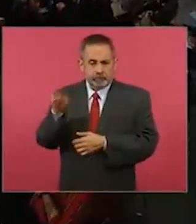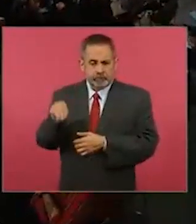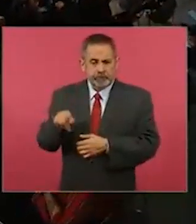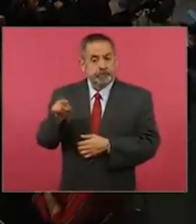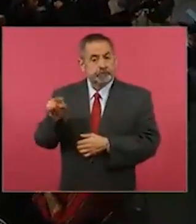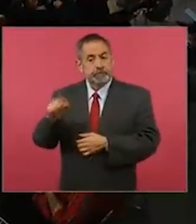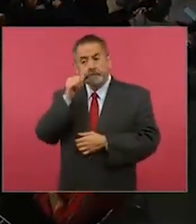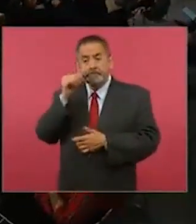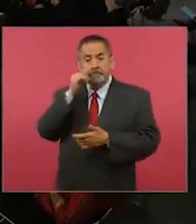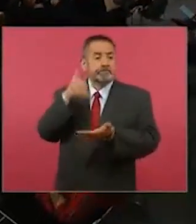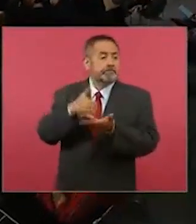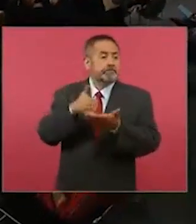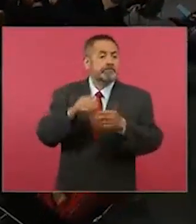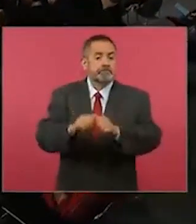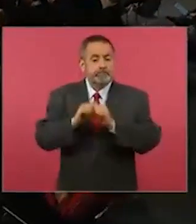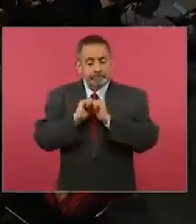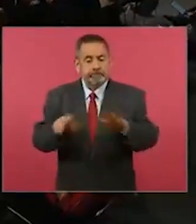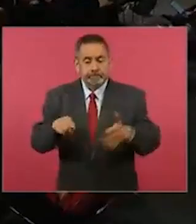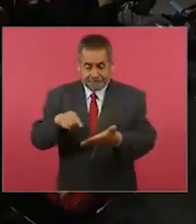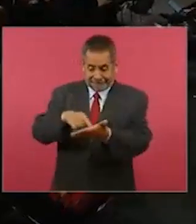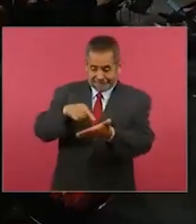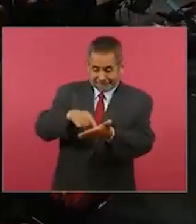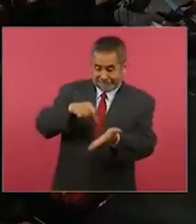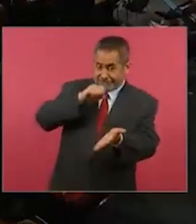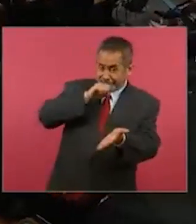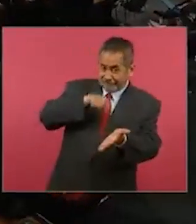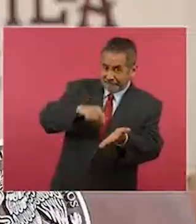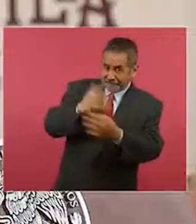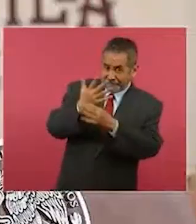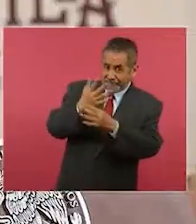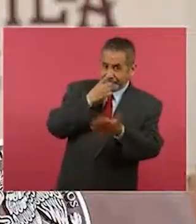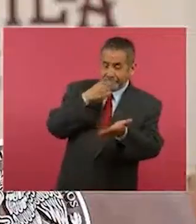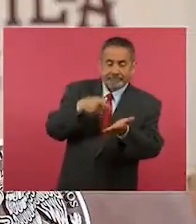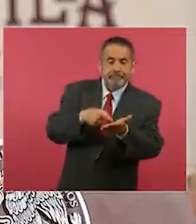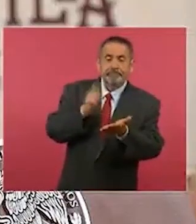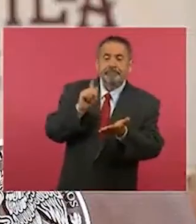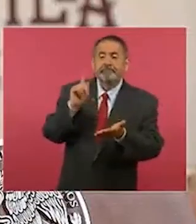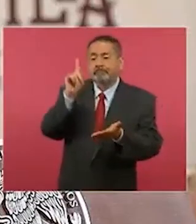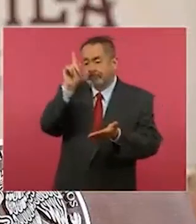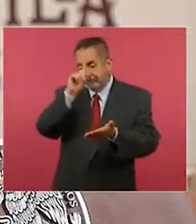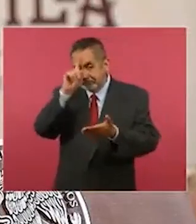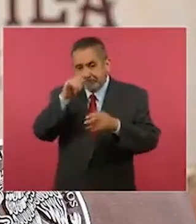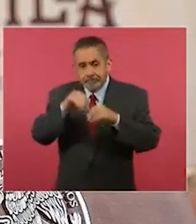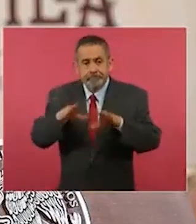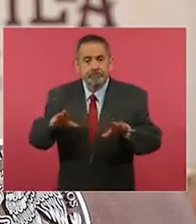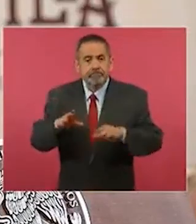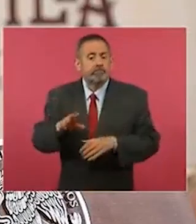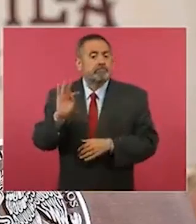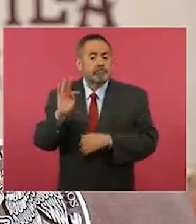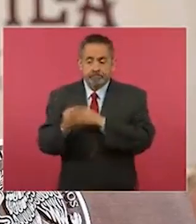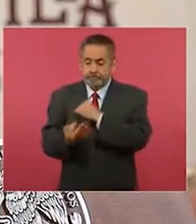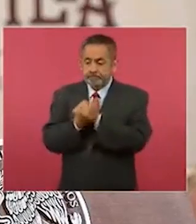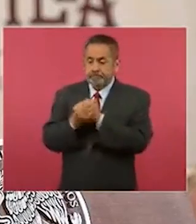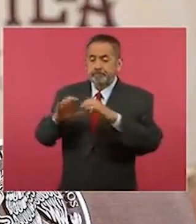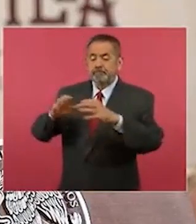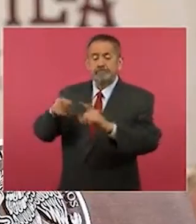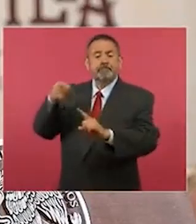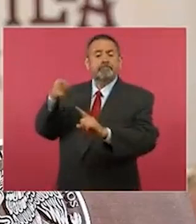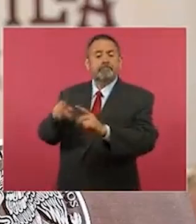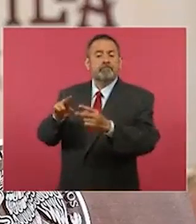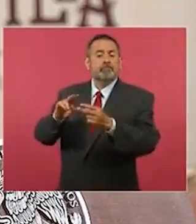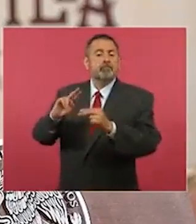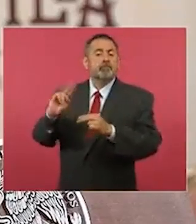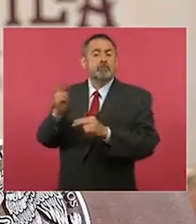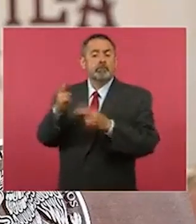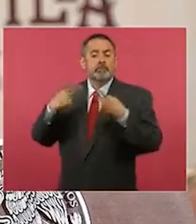la pandemia, quienes monitorean se basan en los datos que emite el gobierno de México al respecto, por lo que no habría